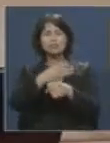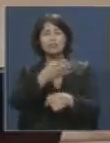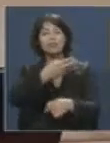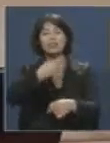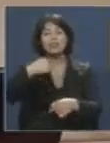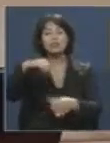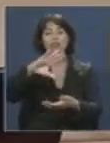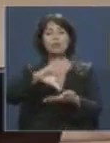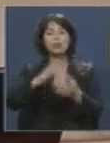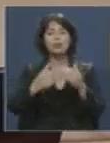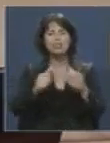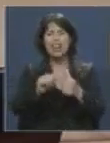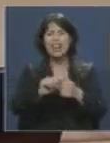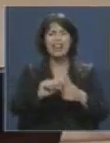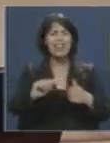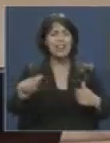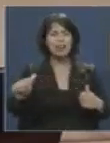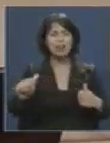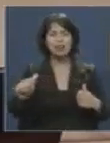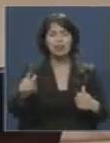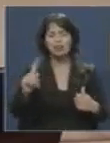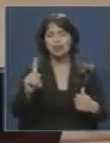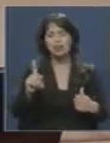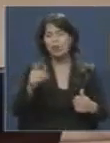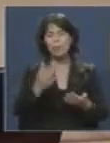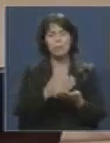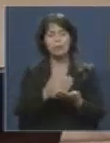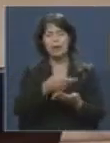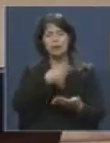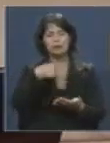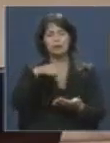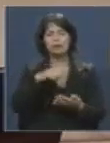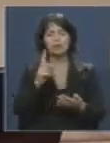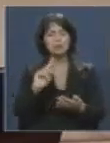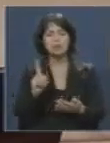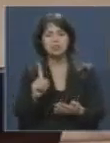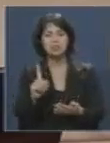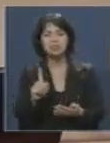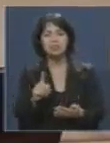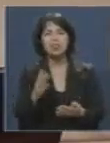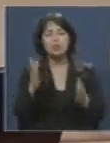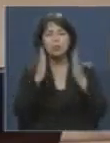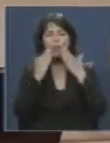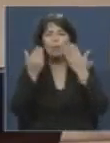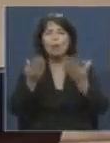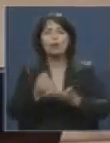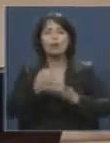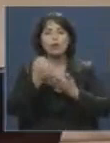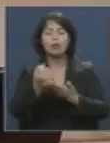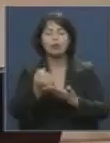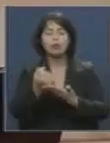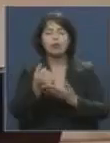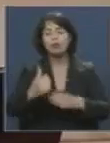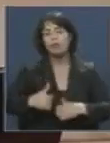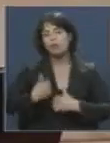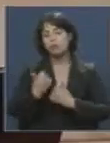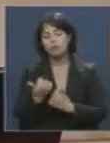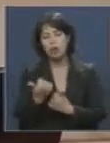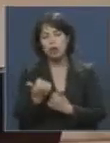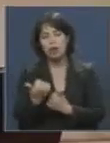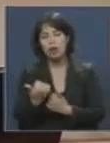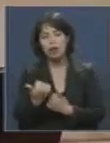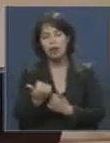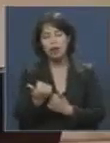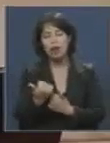país, donde lejos no estamos preparados, ni hemos sido solidarios, ni hemos tenido la voluntad por